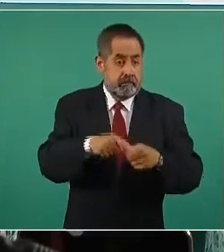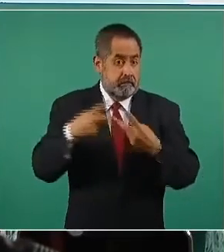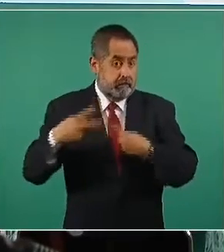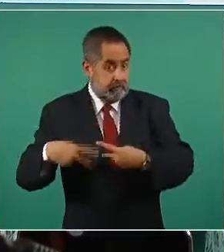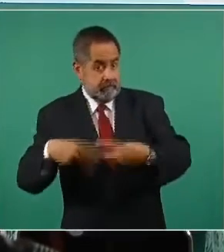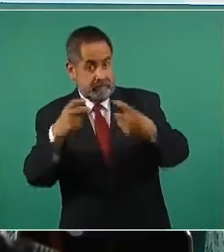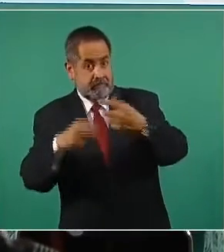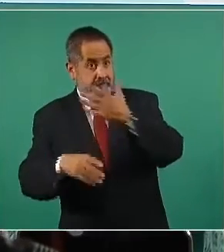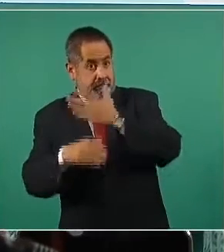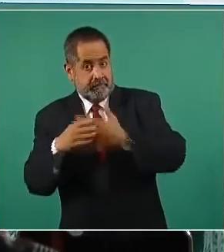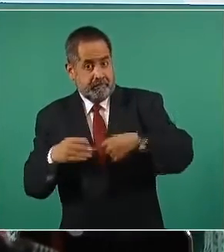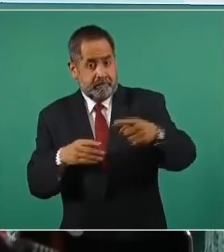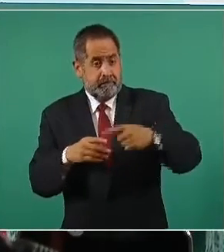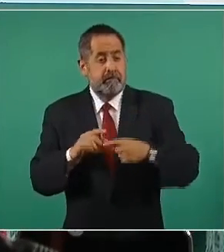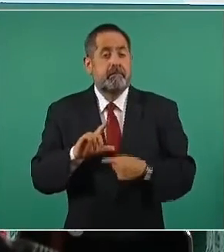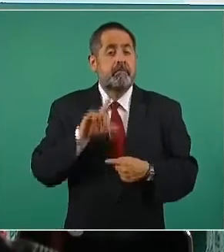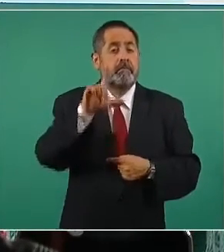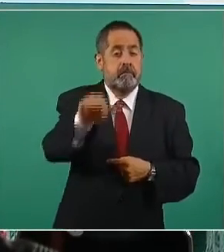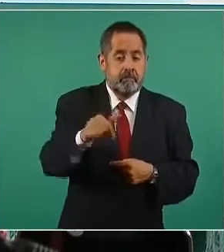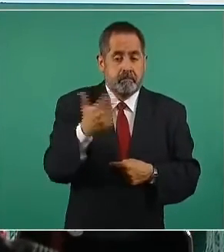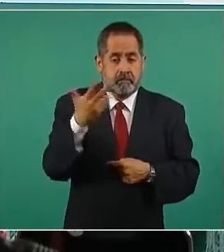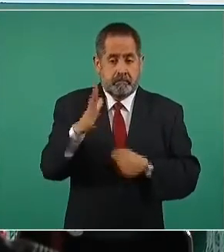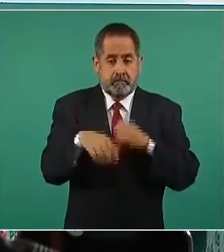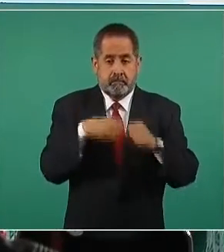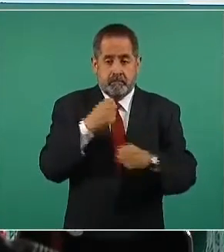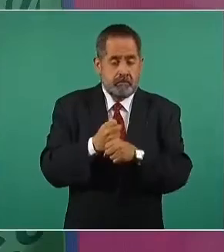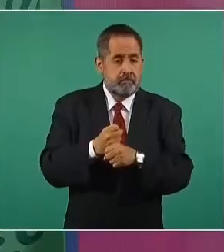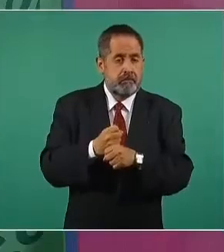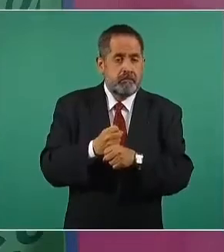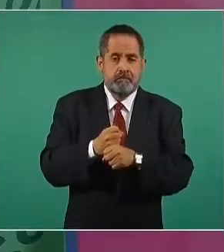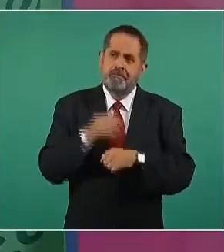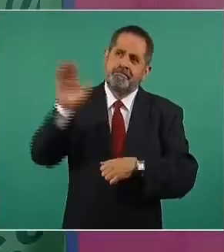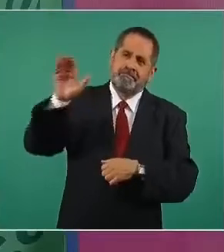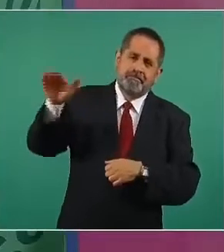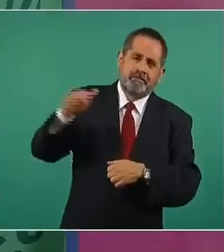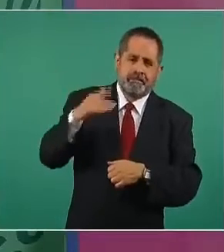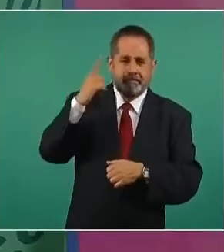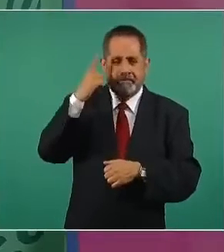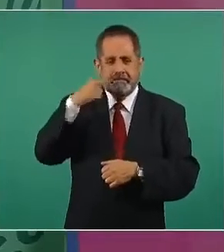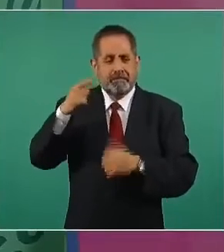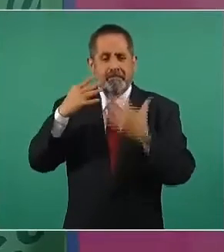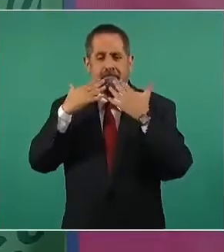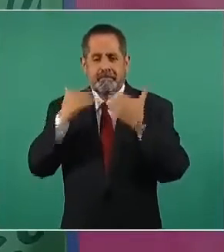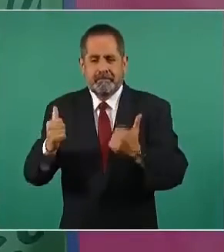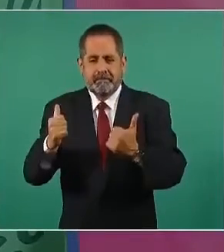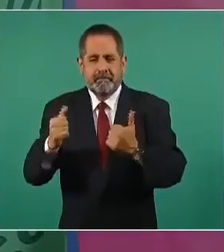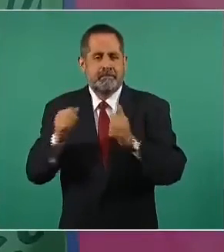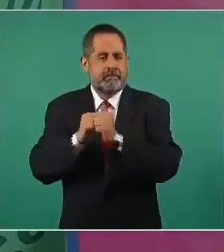fueron a buscar a Maximiliano y a Carlota.